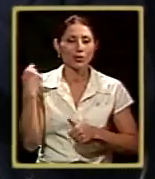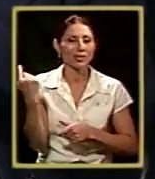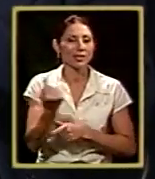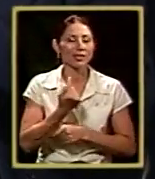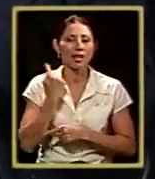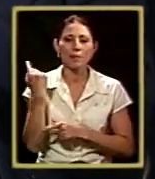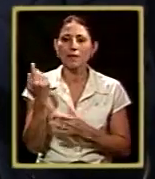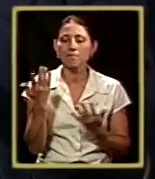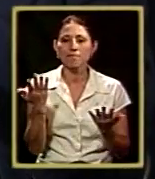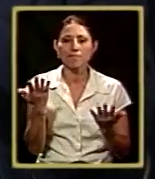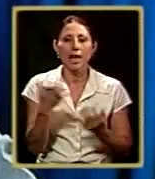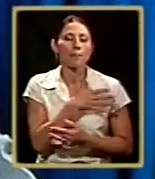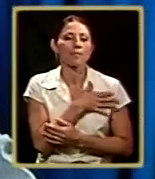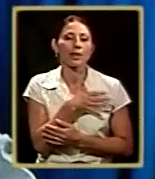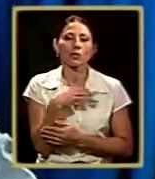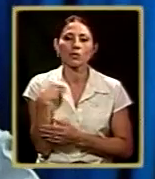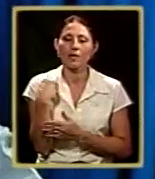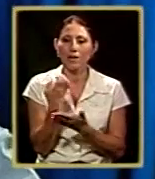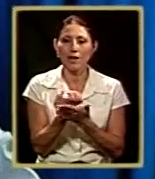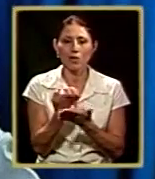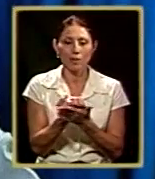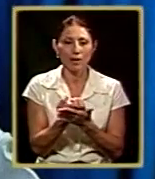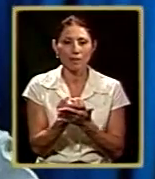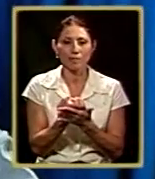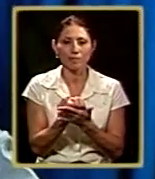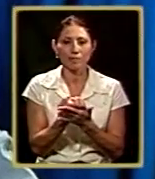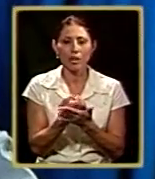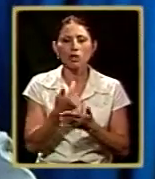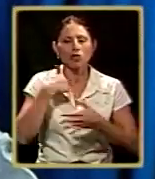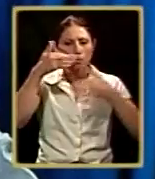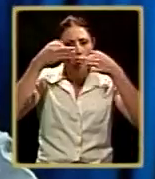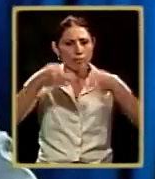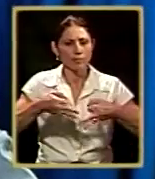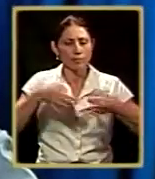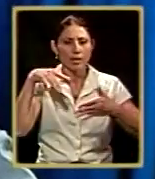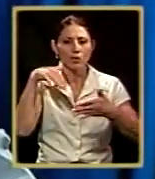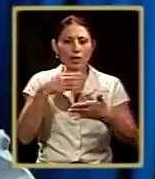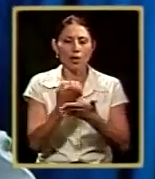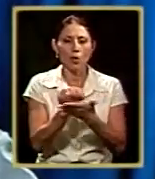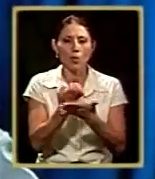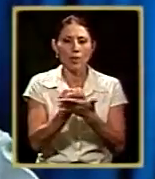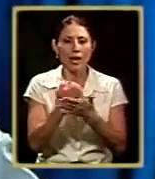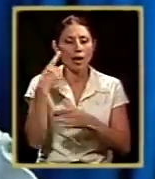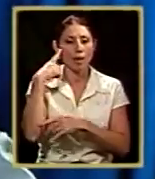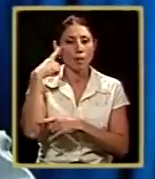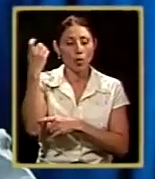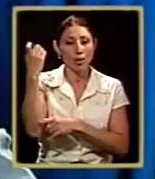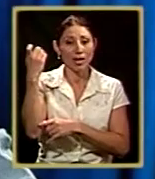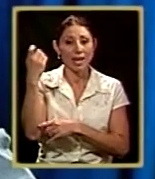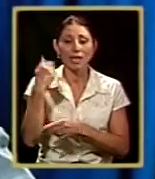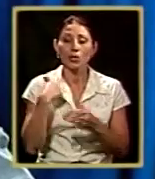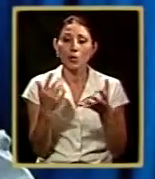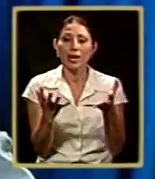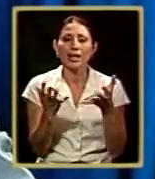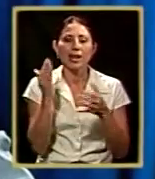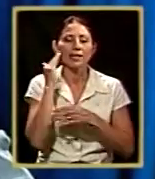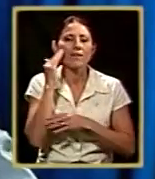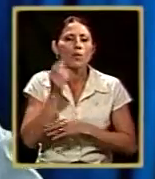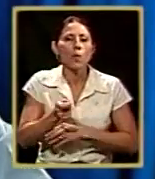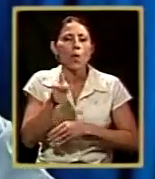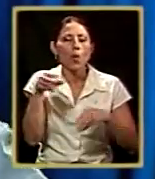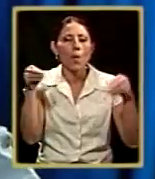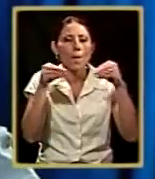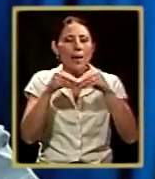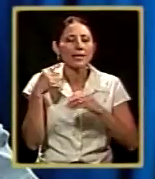me gustaba la economía y decidí estudiar economía porque quería saber un poco más, siempre estaba